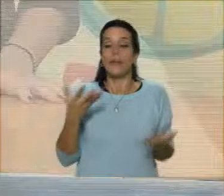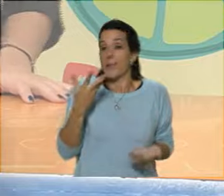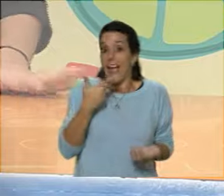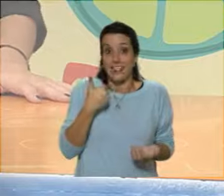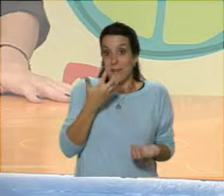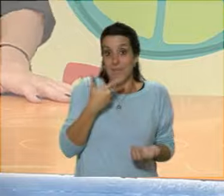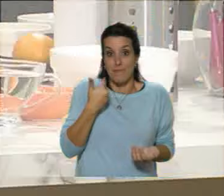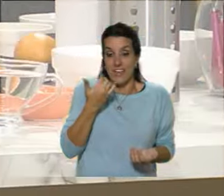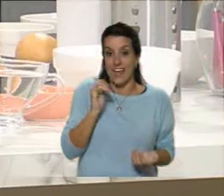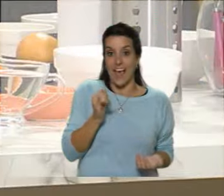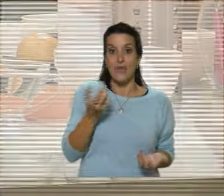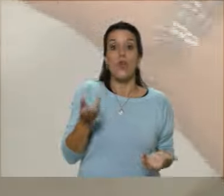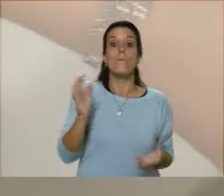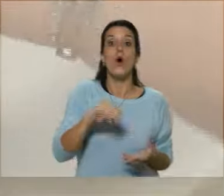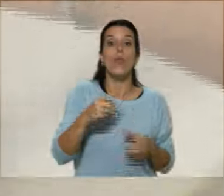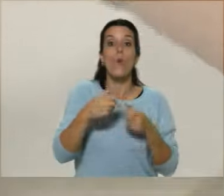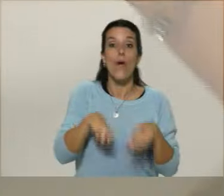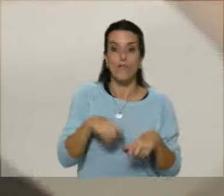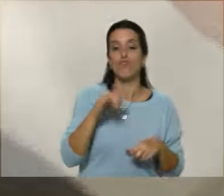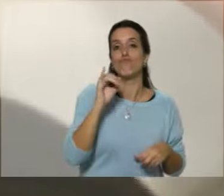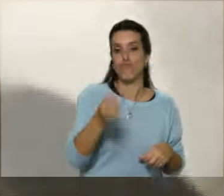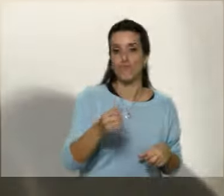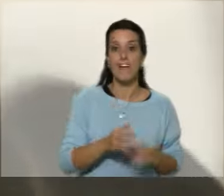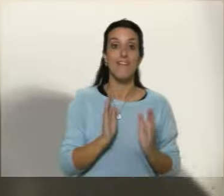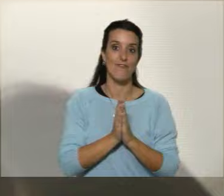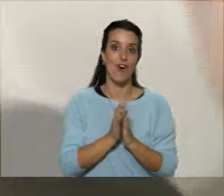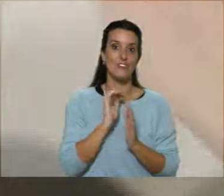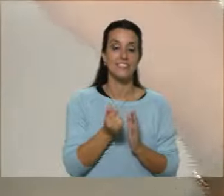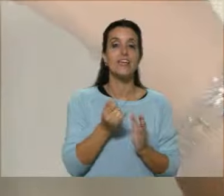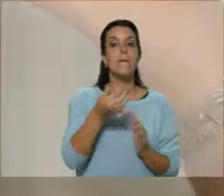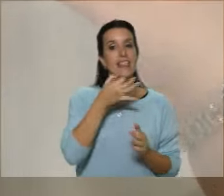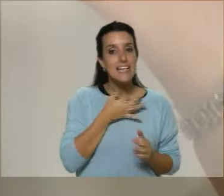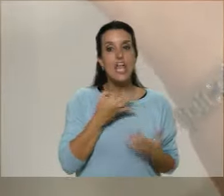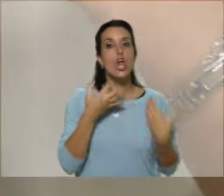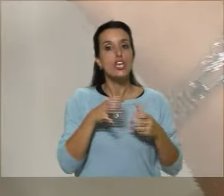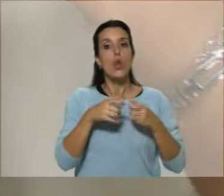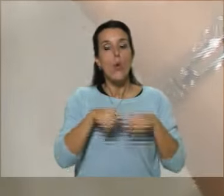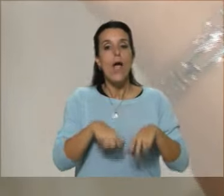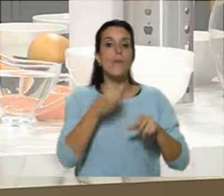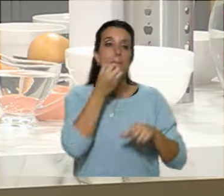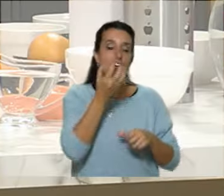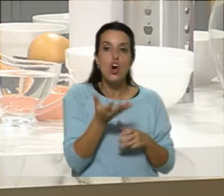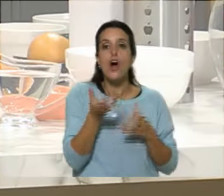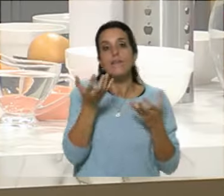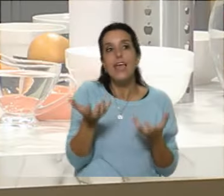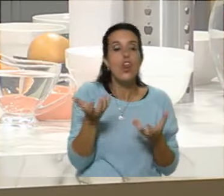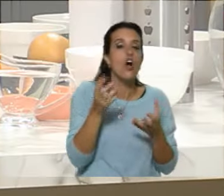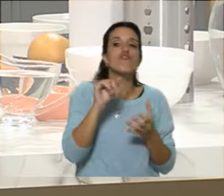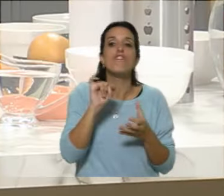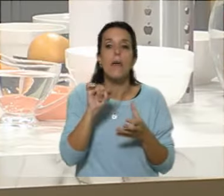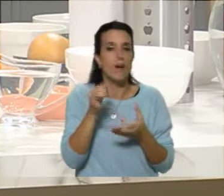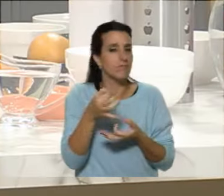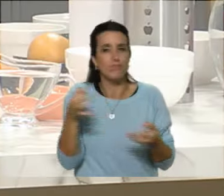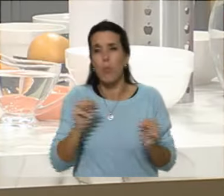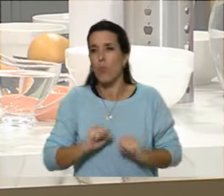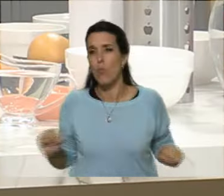encantan. Agregás el huevo acá. Agreguemos, por favor. Me decís, no quiero huevo, quiero hacerla más guay, le querés poner 3 yemitas. Esa estaría